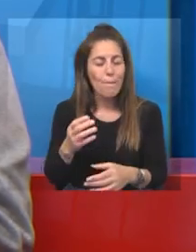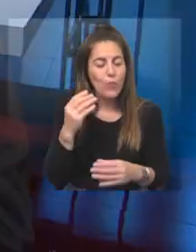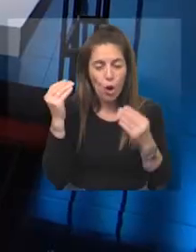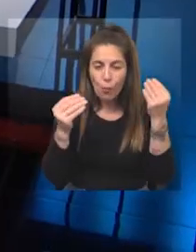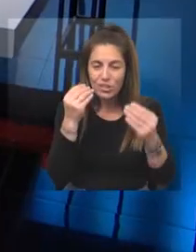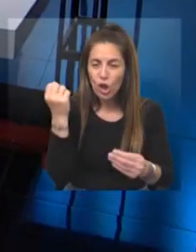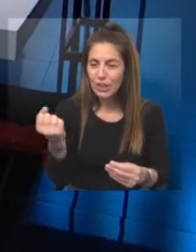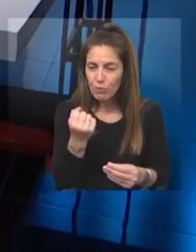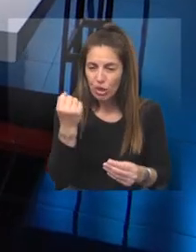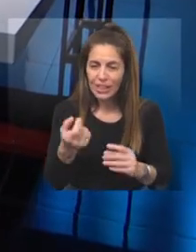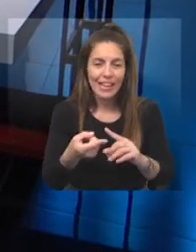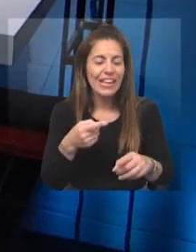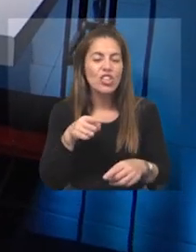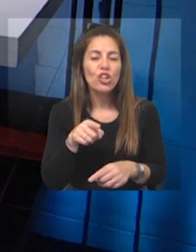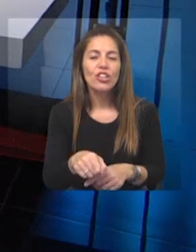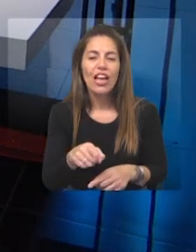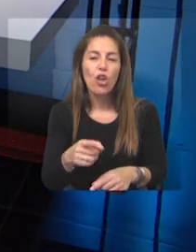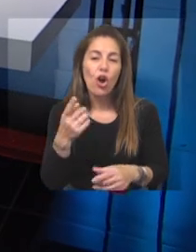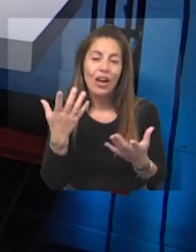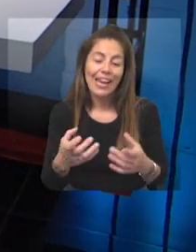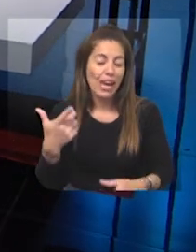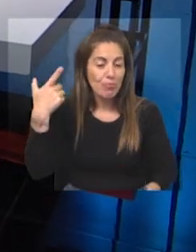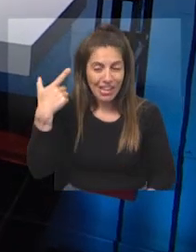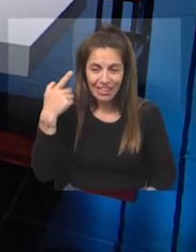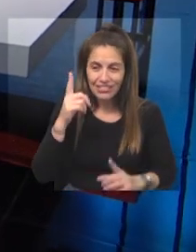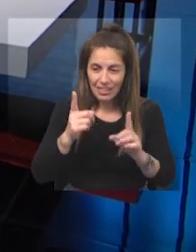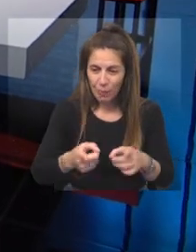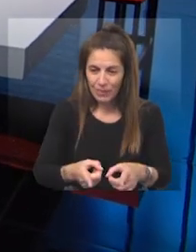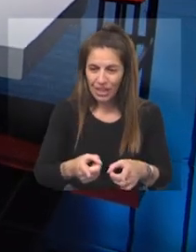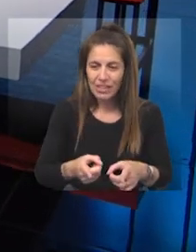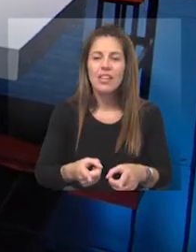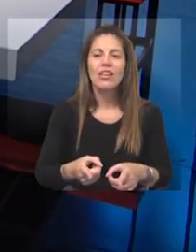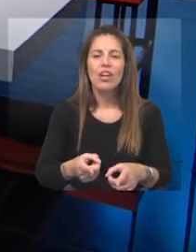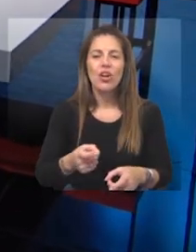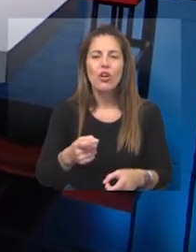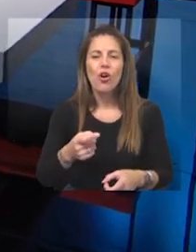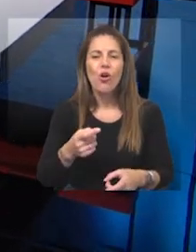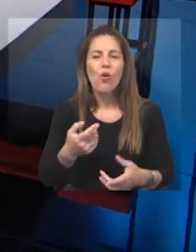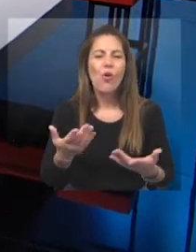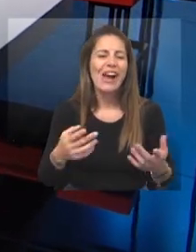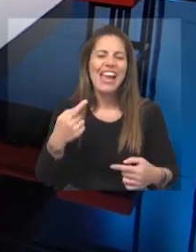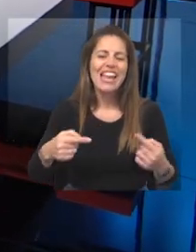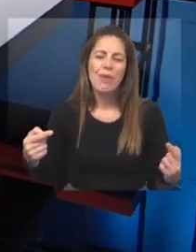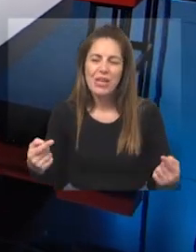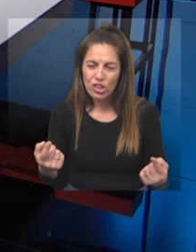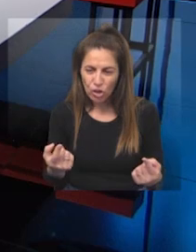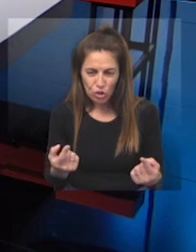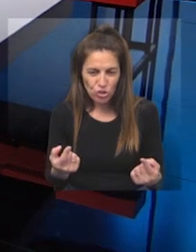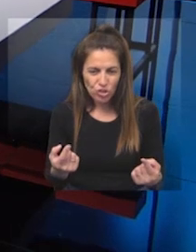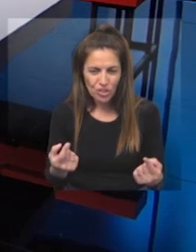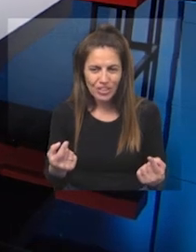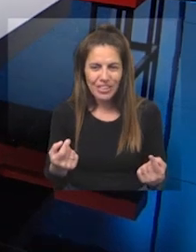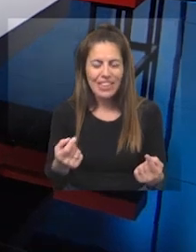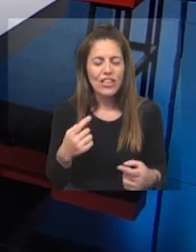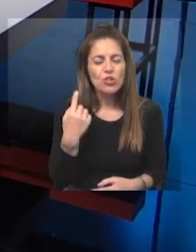con lo que tiene que ver con este intentos de auto iluminación y con este bueno trastorno o elementos de este